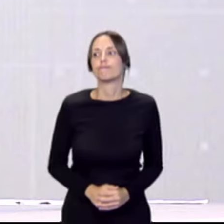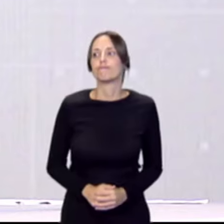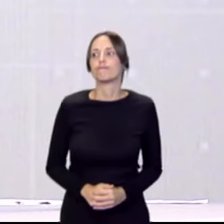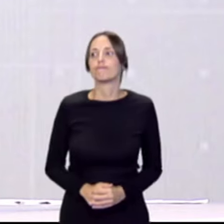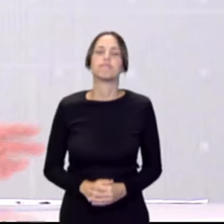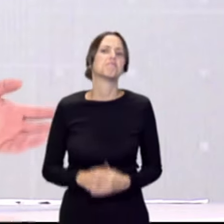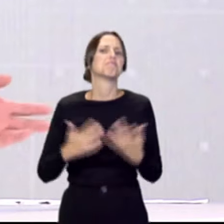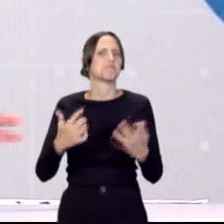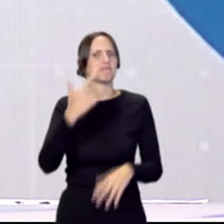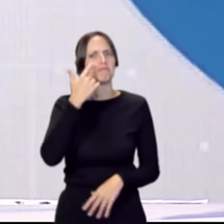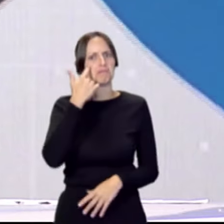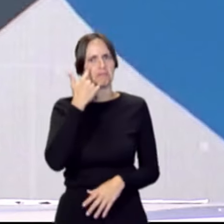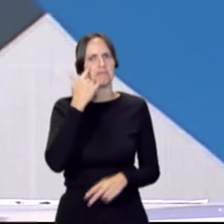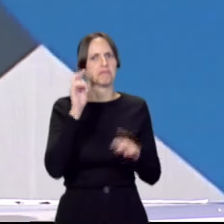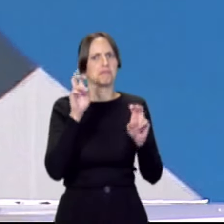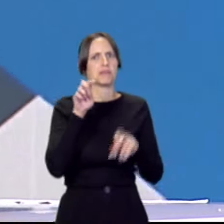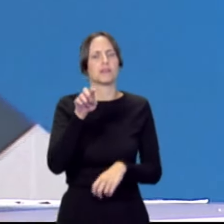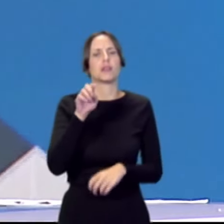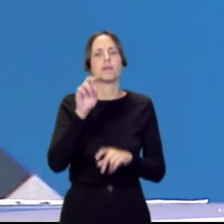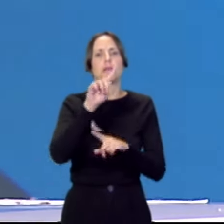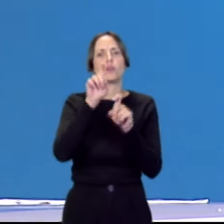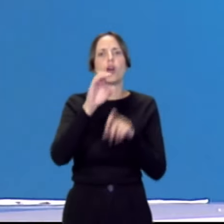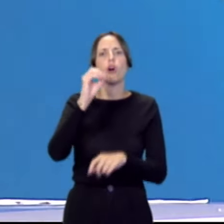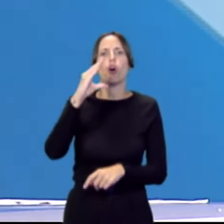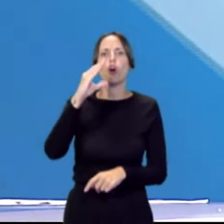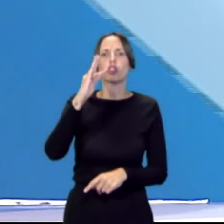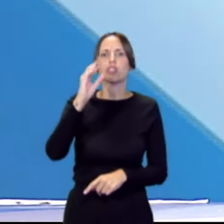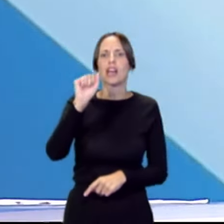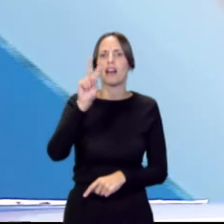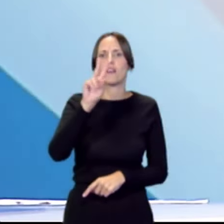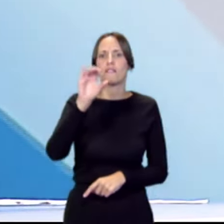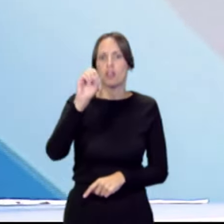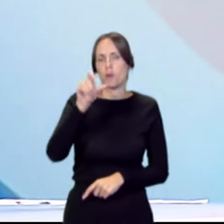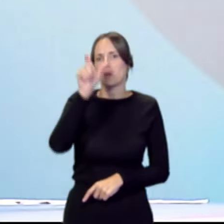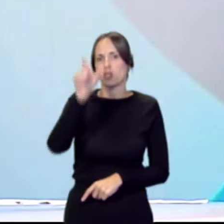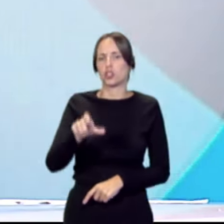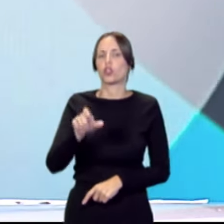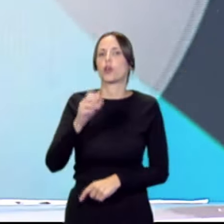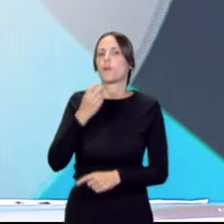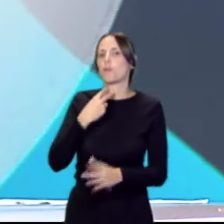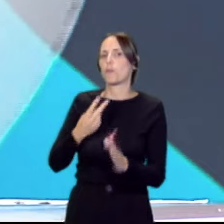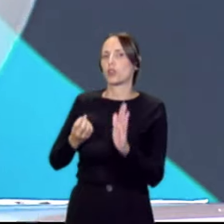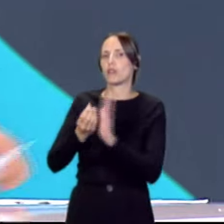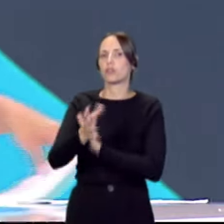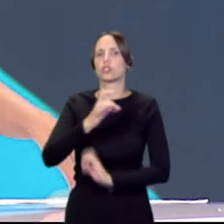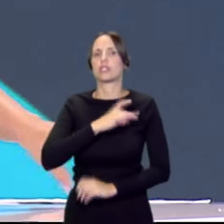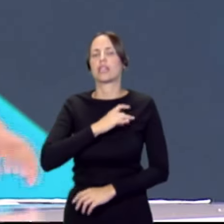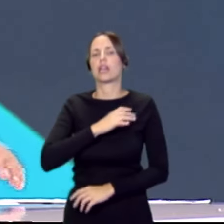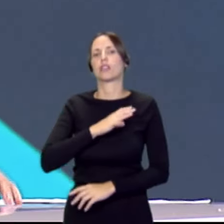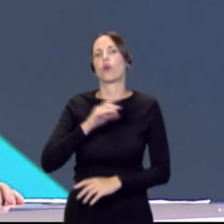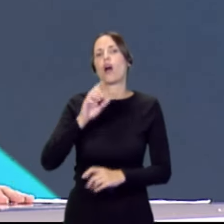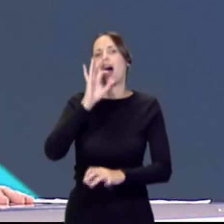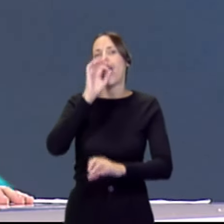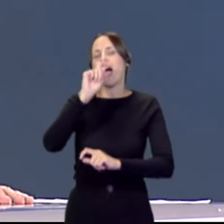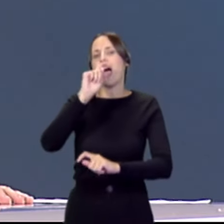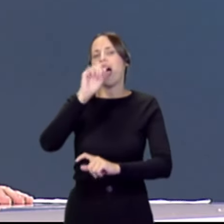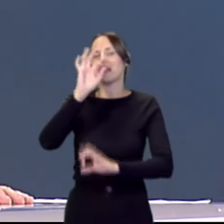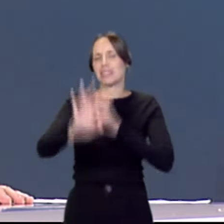Pues vamos a preguntarle sobre este tema a Octavio Sánchez, que es portavoz del sindicato Asamblea 7. ¿Qué tal? Muy buenos días. Buenos